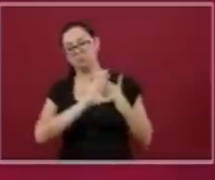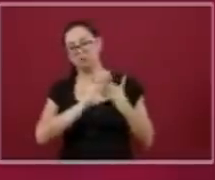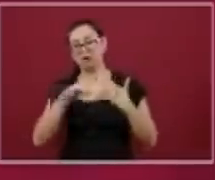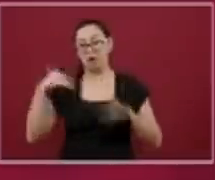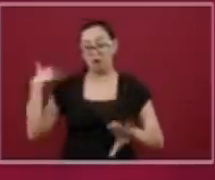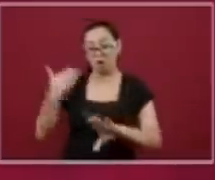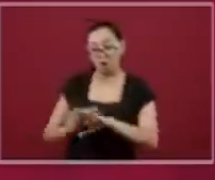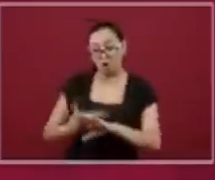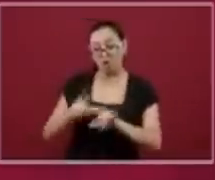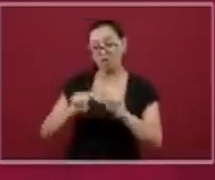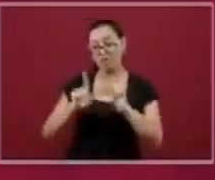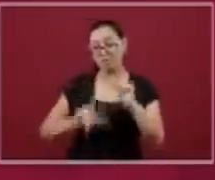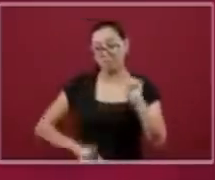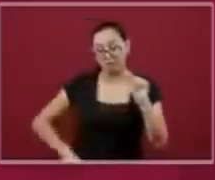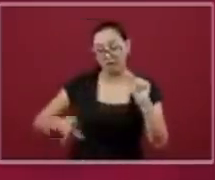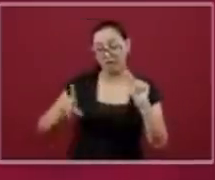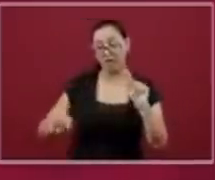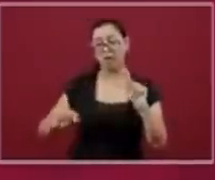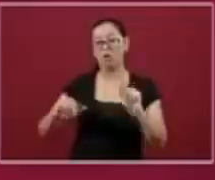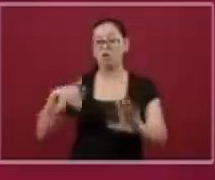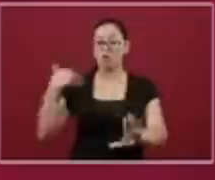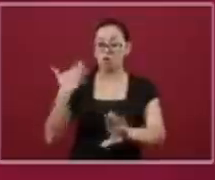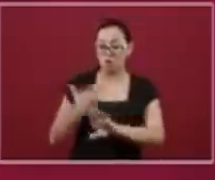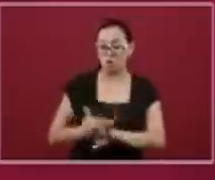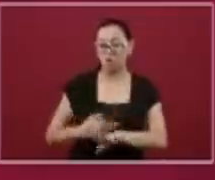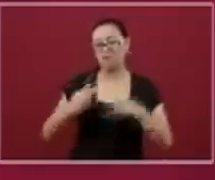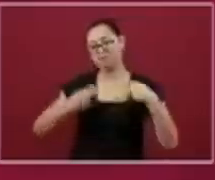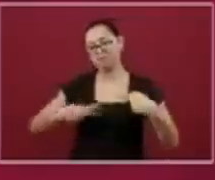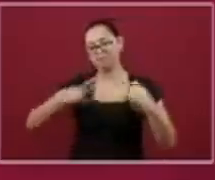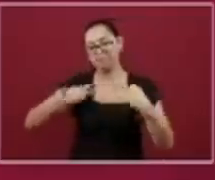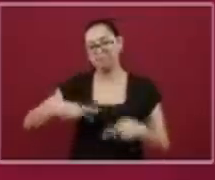México, a los mexicanos.